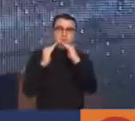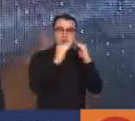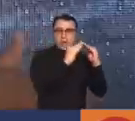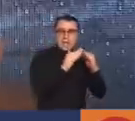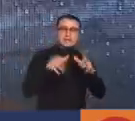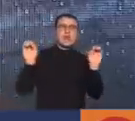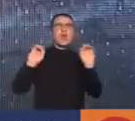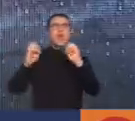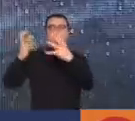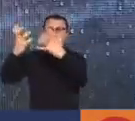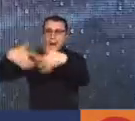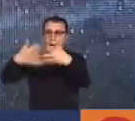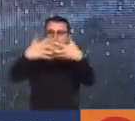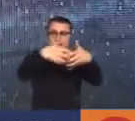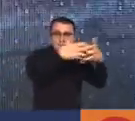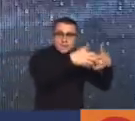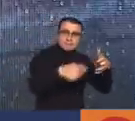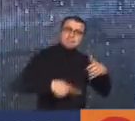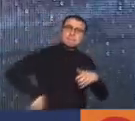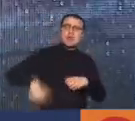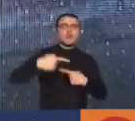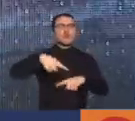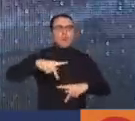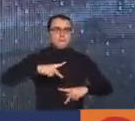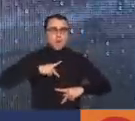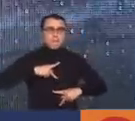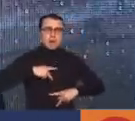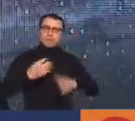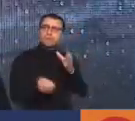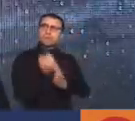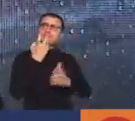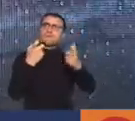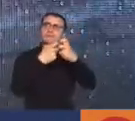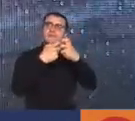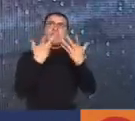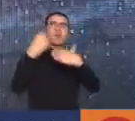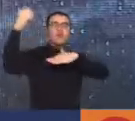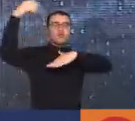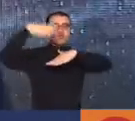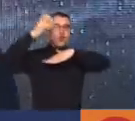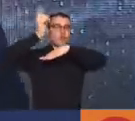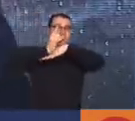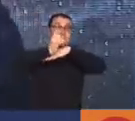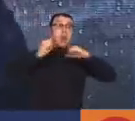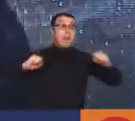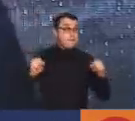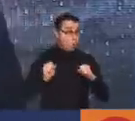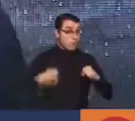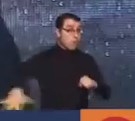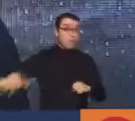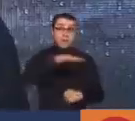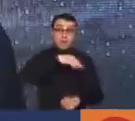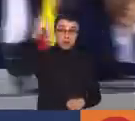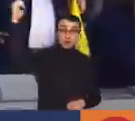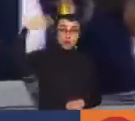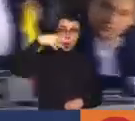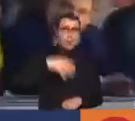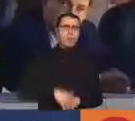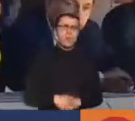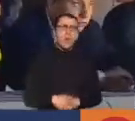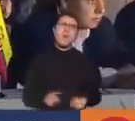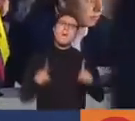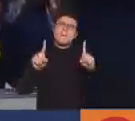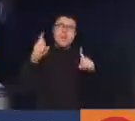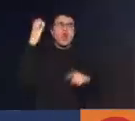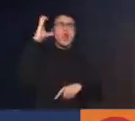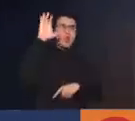empresita pudiera generar su propia energía a partir del sol. Bogotá no es que tenga mucho sol, pero indudablemente Colombia tiene mucho